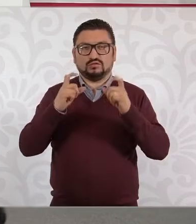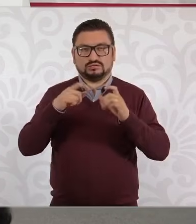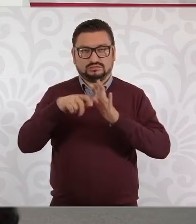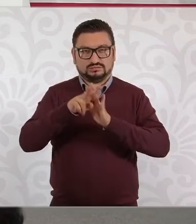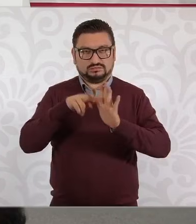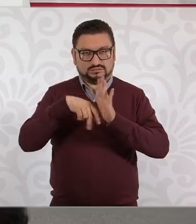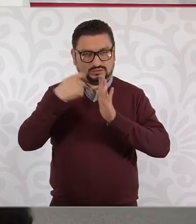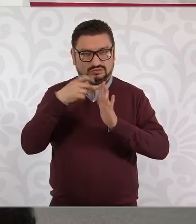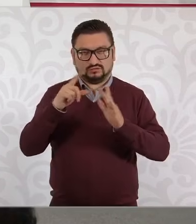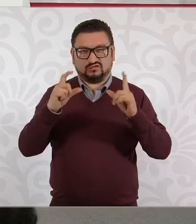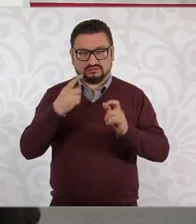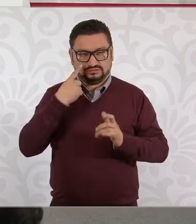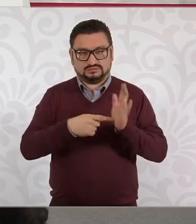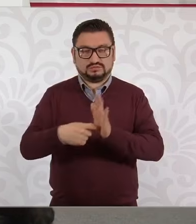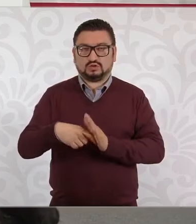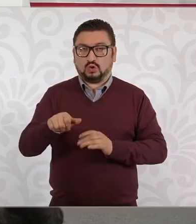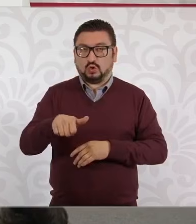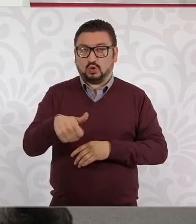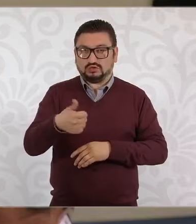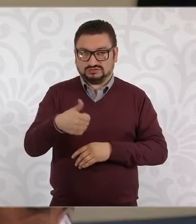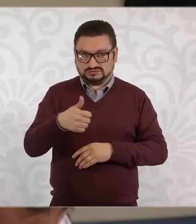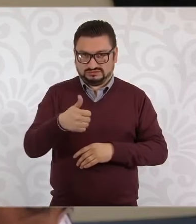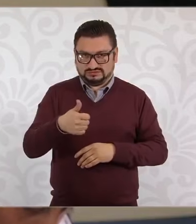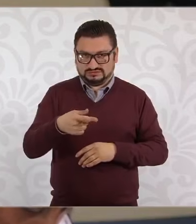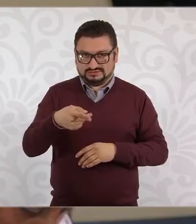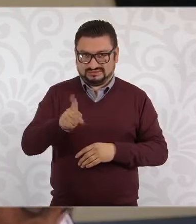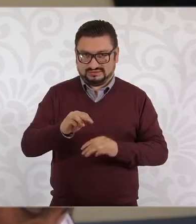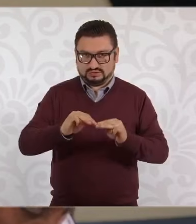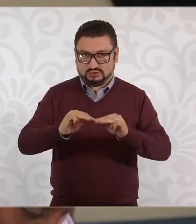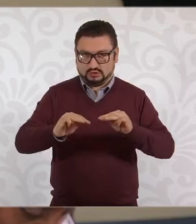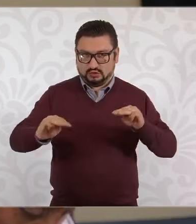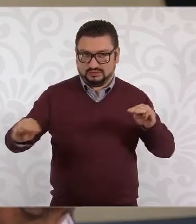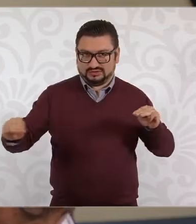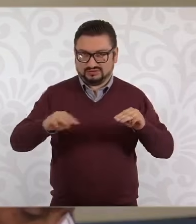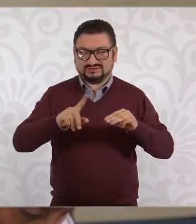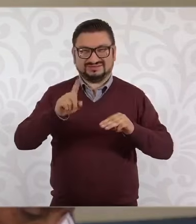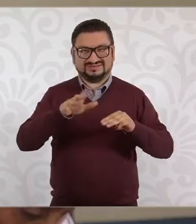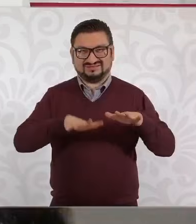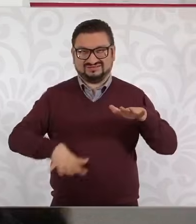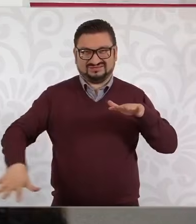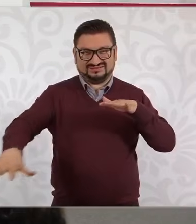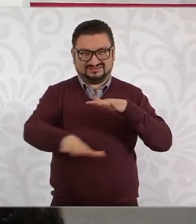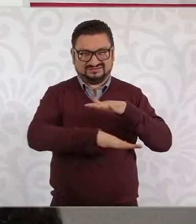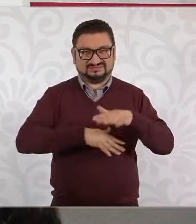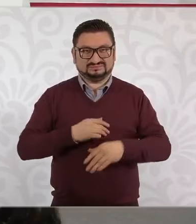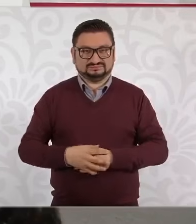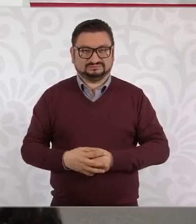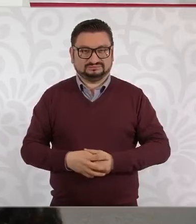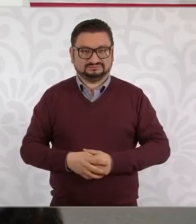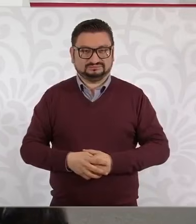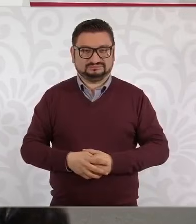el video. Está sobre 11 kilómetros, habla de 11 kilómetros sobre la zona lagunar. Sí. ¿Cómo le fue por